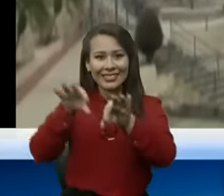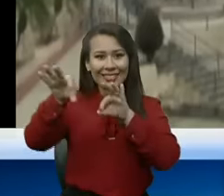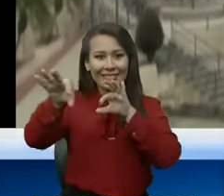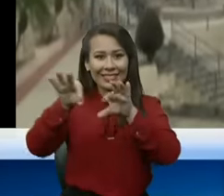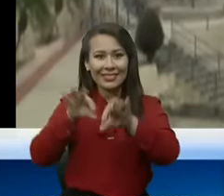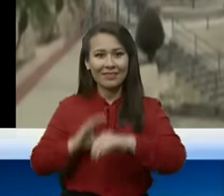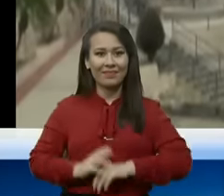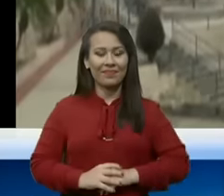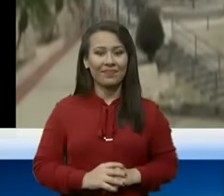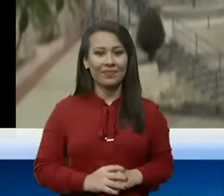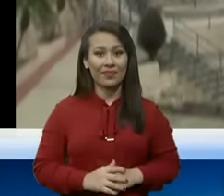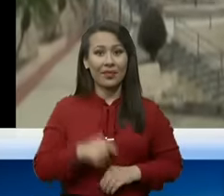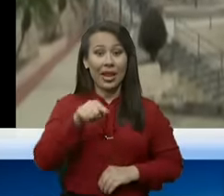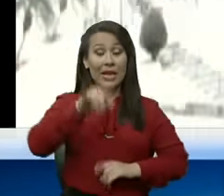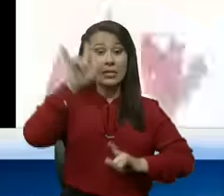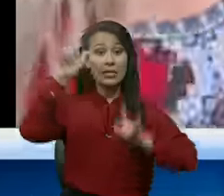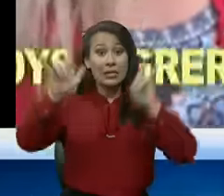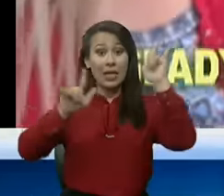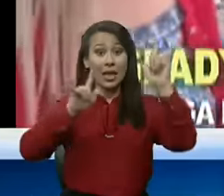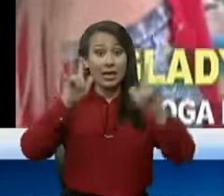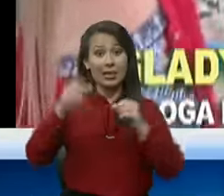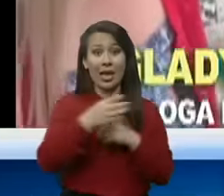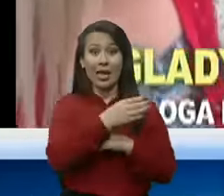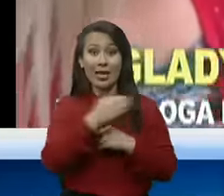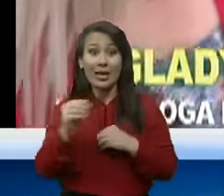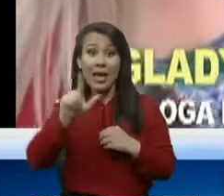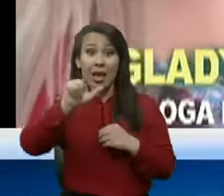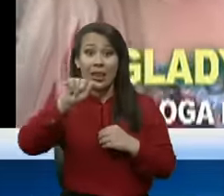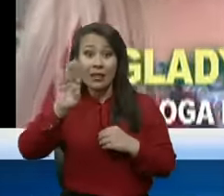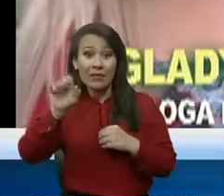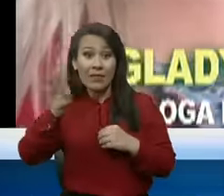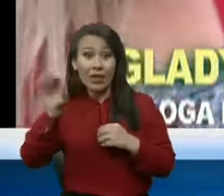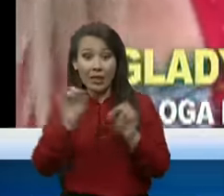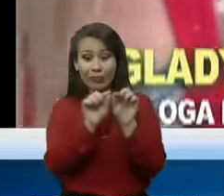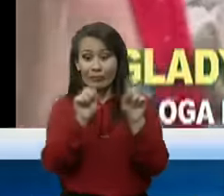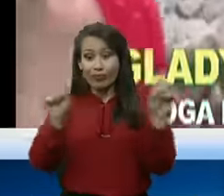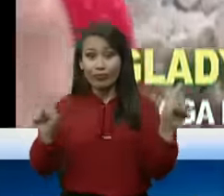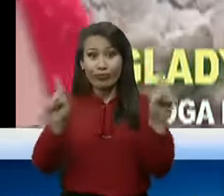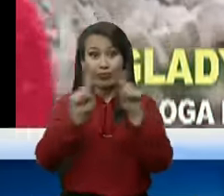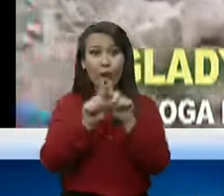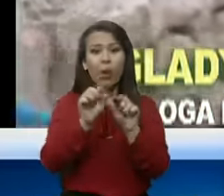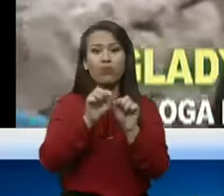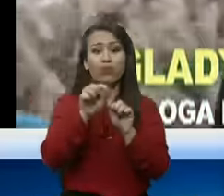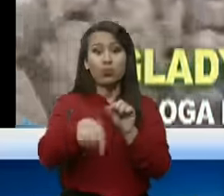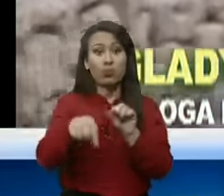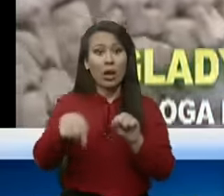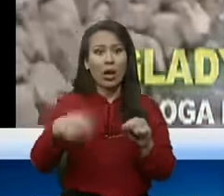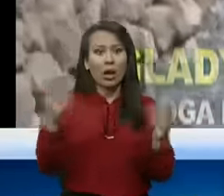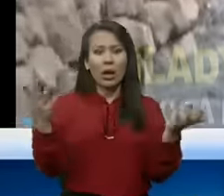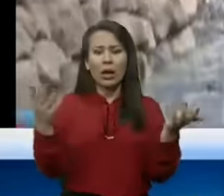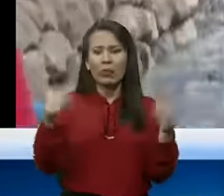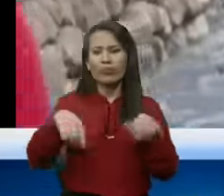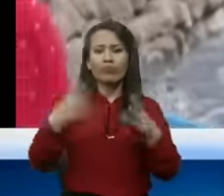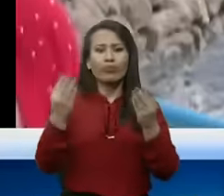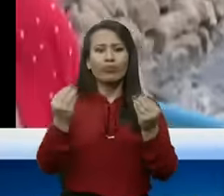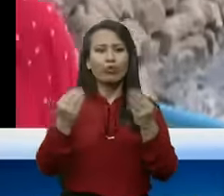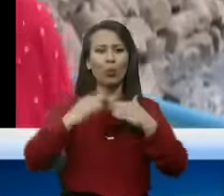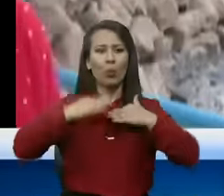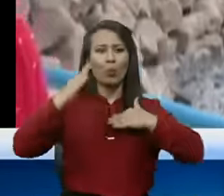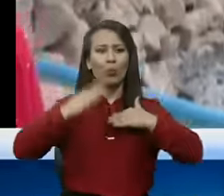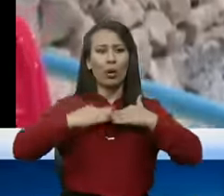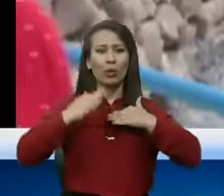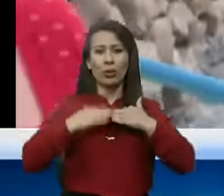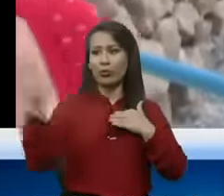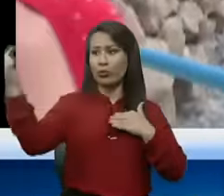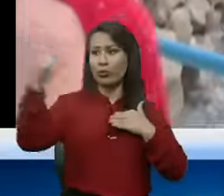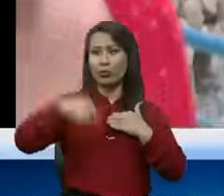eso Salinas y la libertad durante muchos años sirvieron de Puerto marítimo ya para Guayaquil en esa